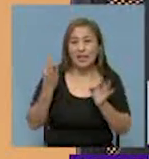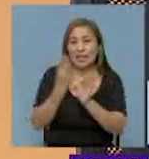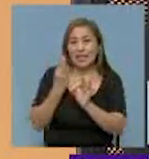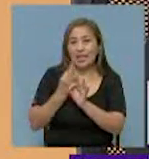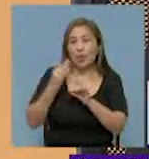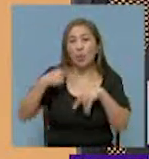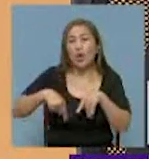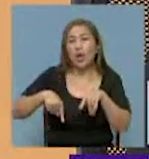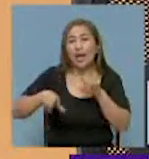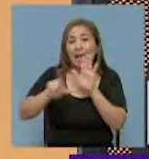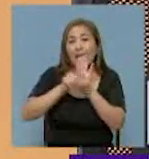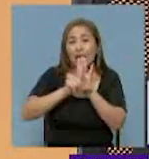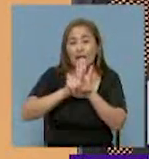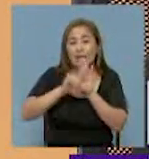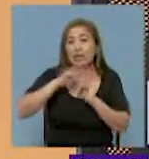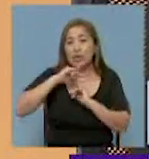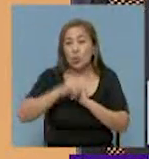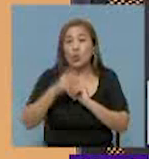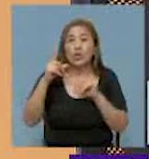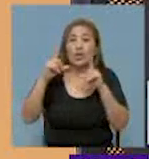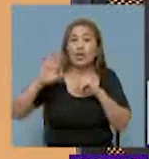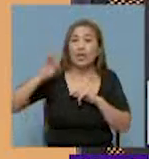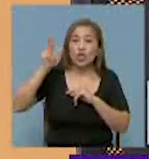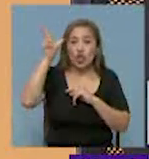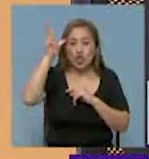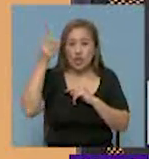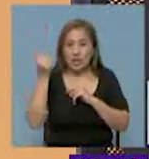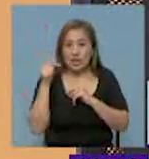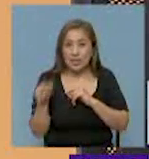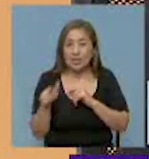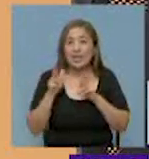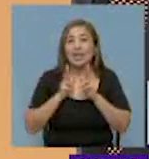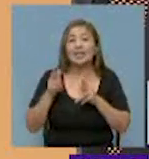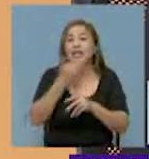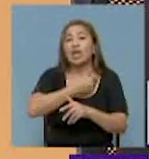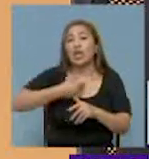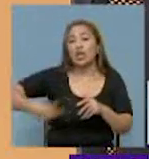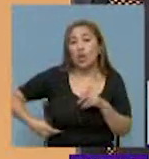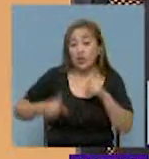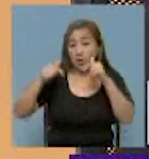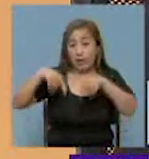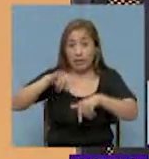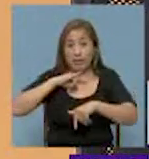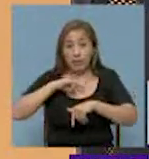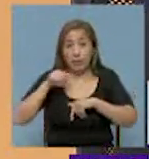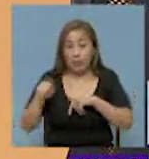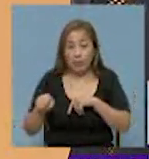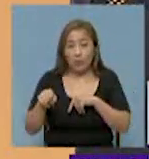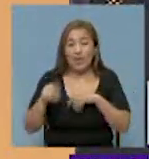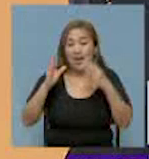provincia desde el año 76 dispone que el gobierno de la provincia del estado ya